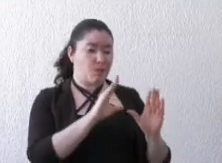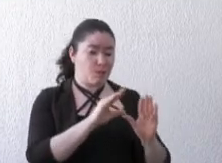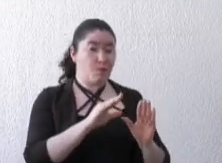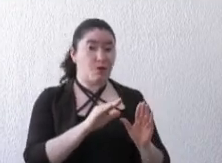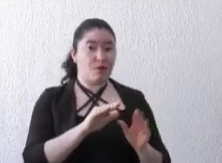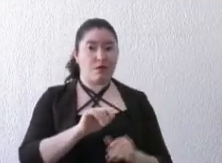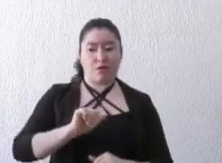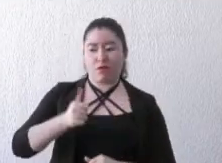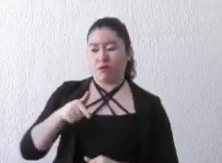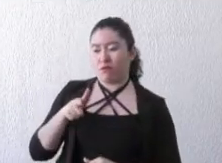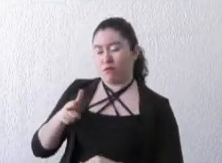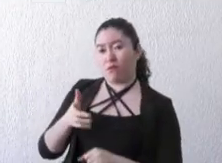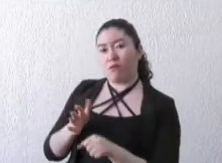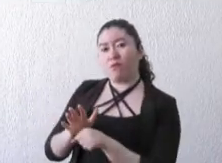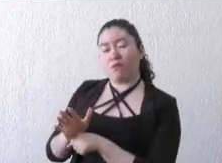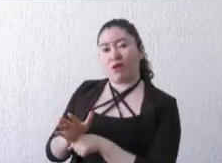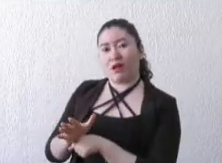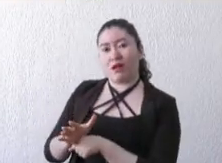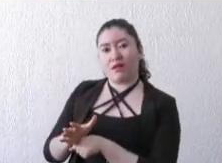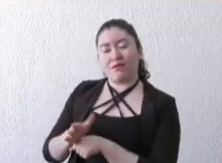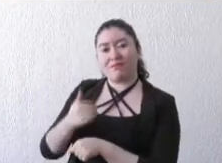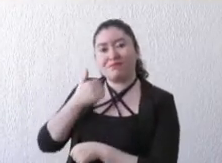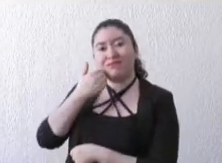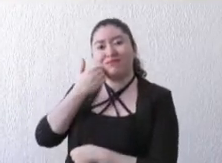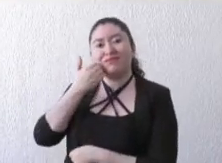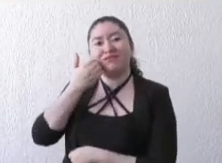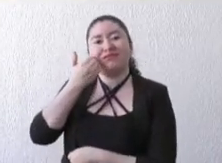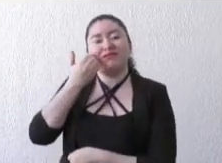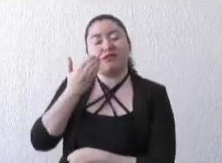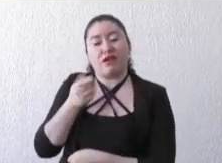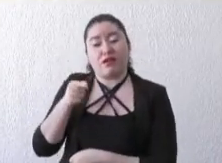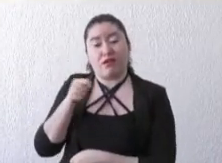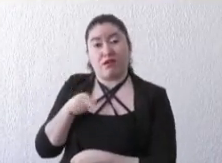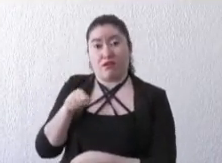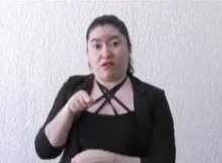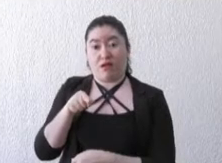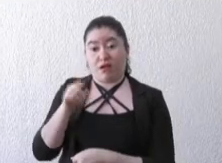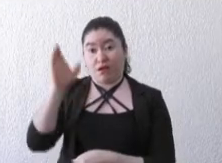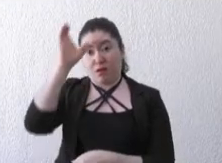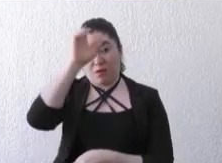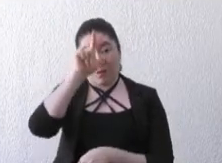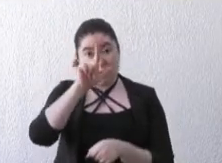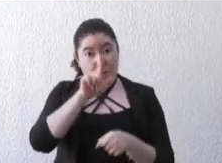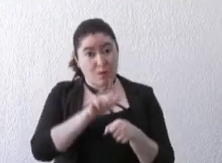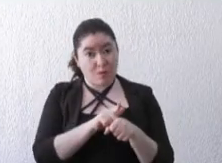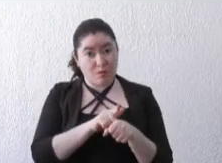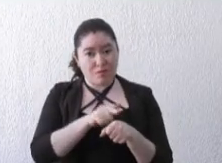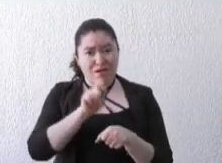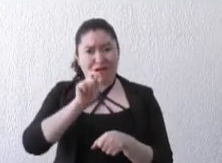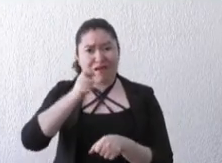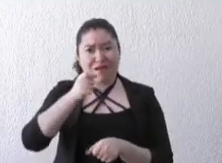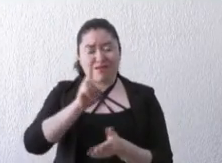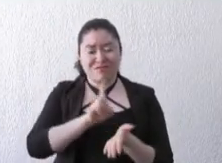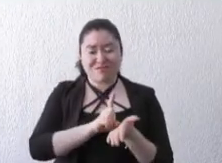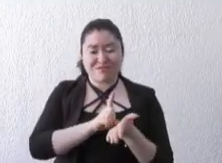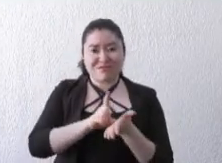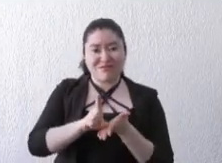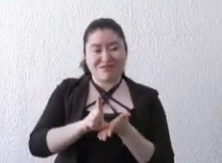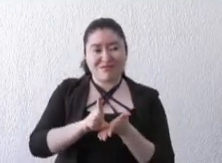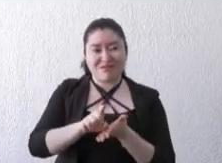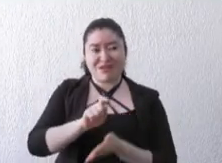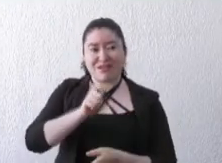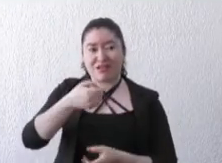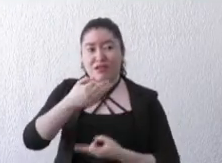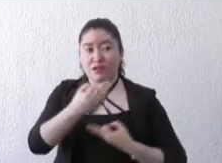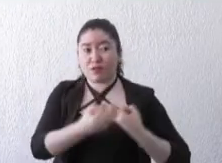por otro lo que buscan es hacer de la cultura un gran derecho, es decir, que todos tengan